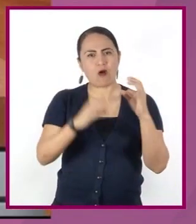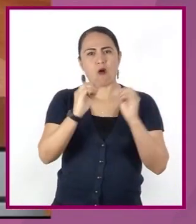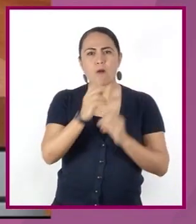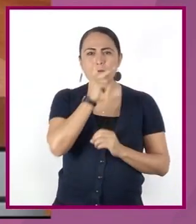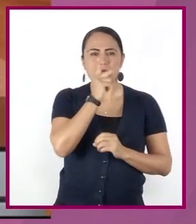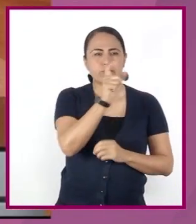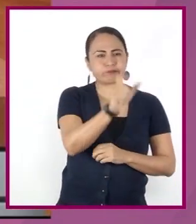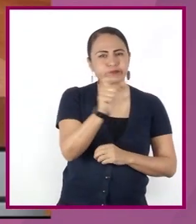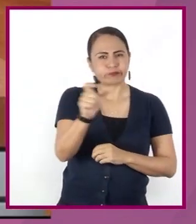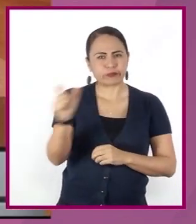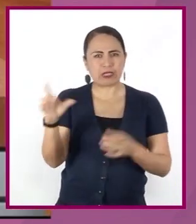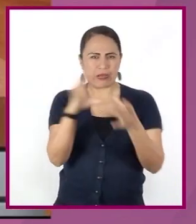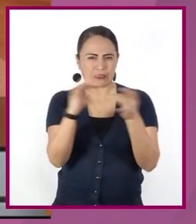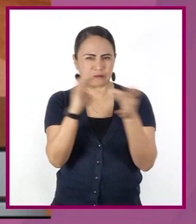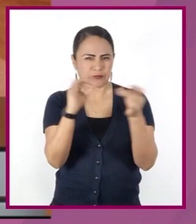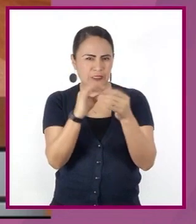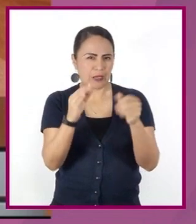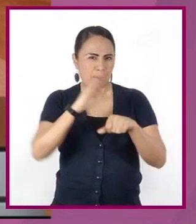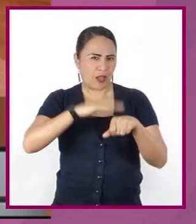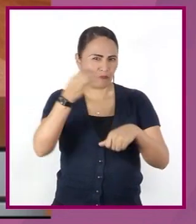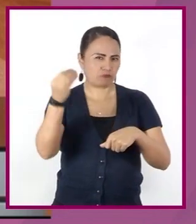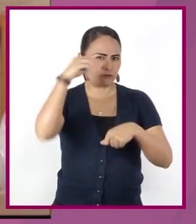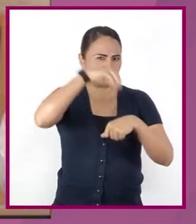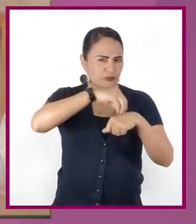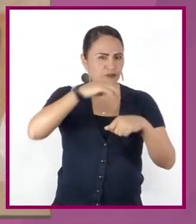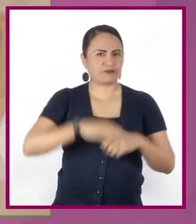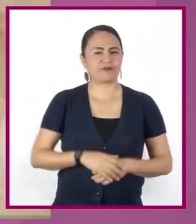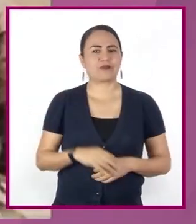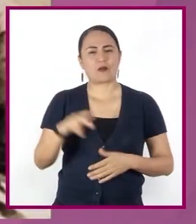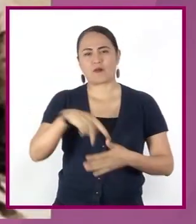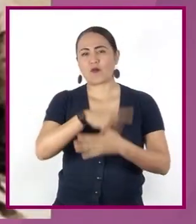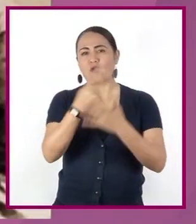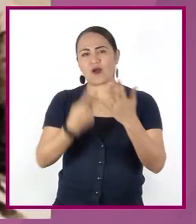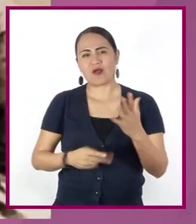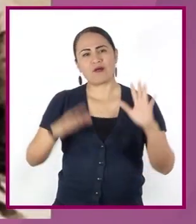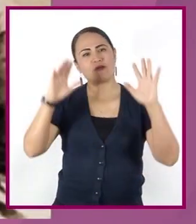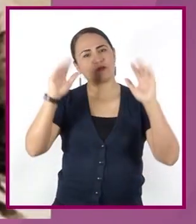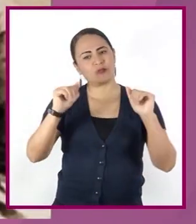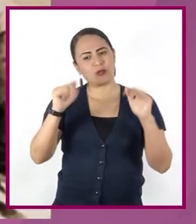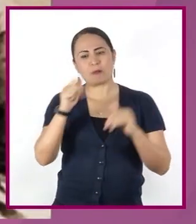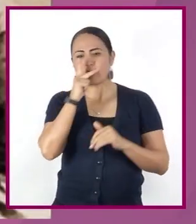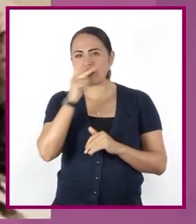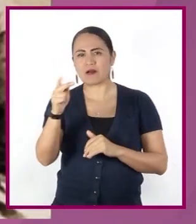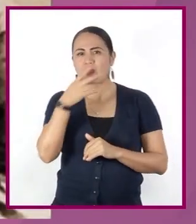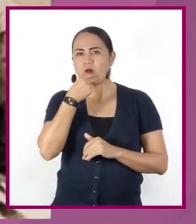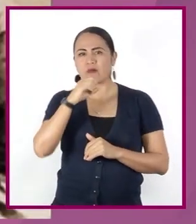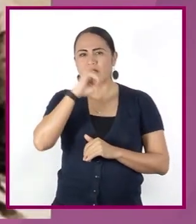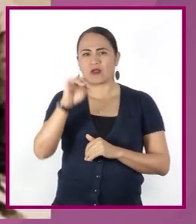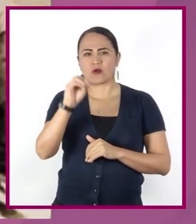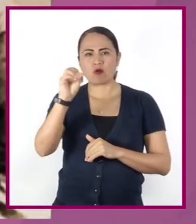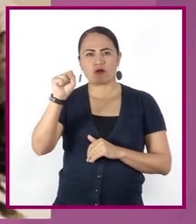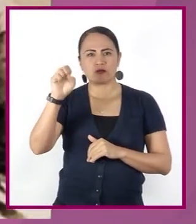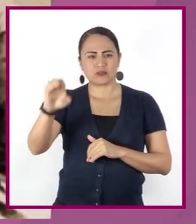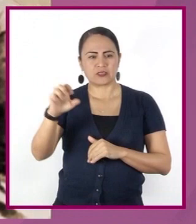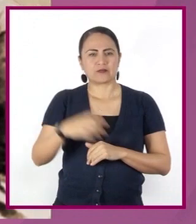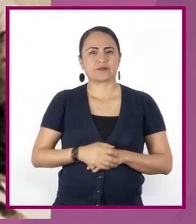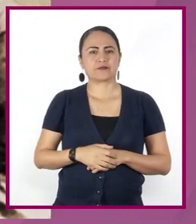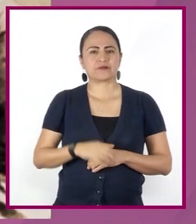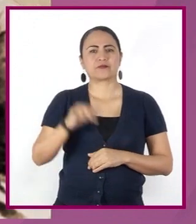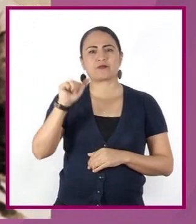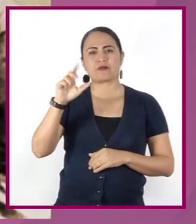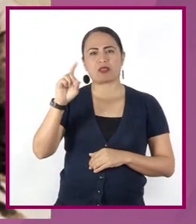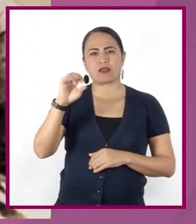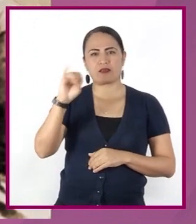usan para describir. Despidamos nuestro programa con esta frase de José Martí. El adjetivo ha de